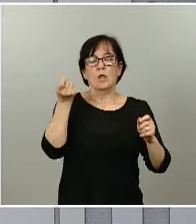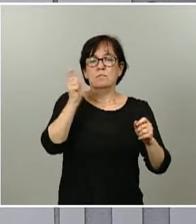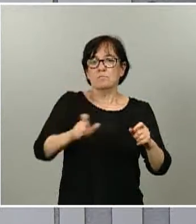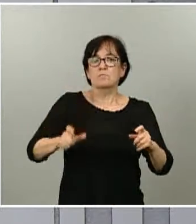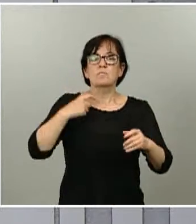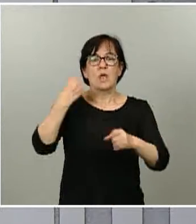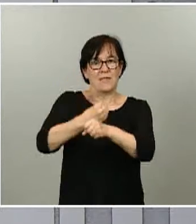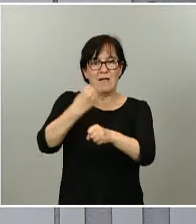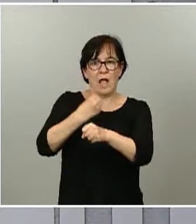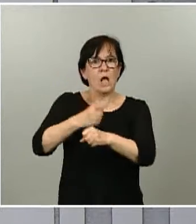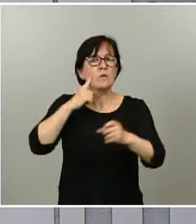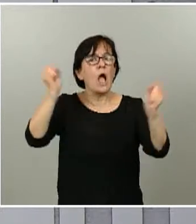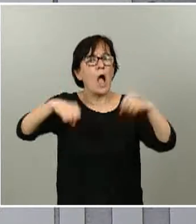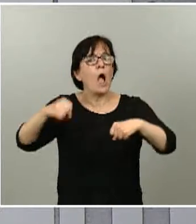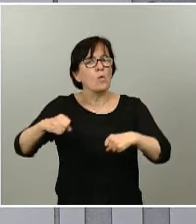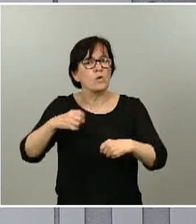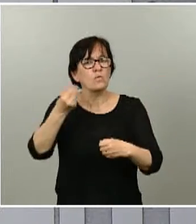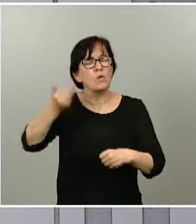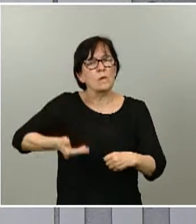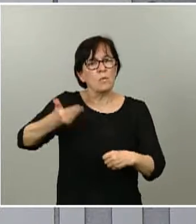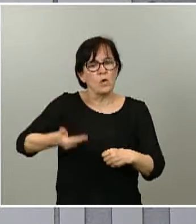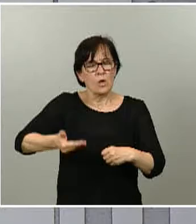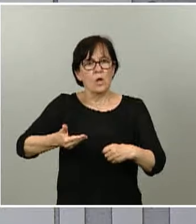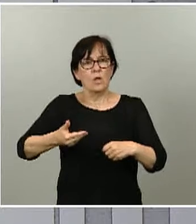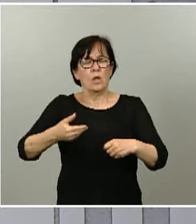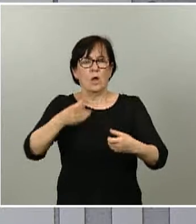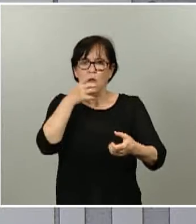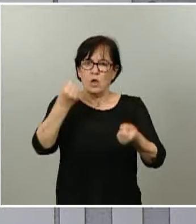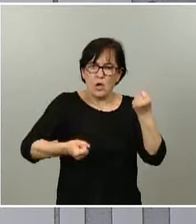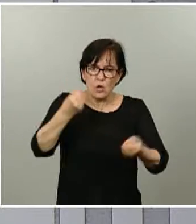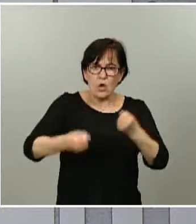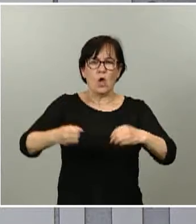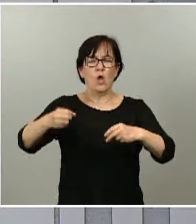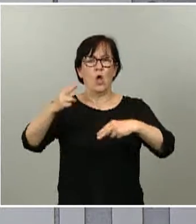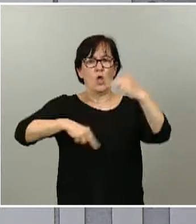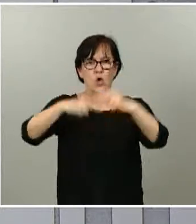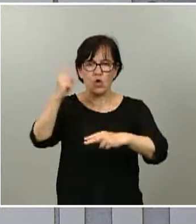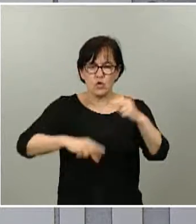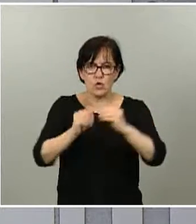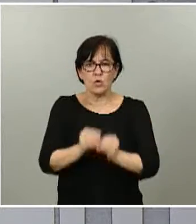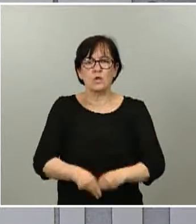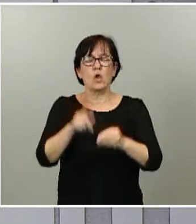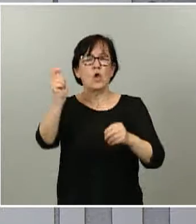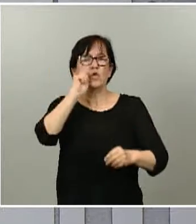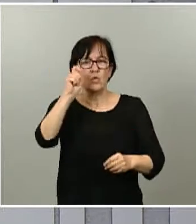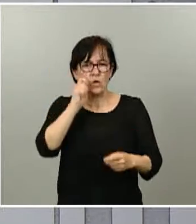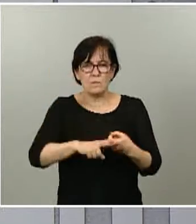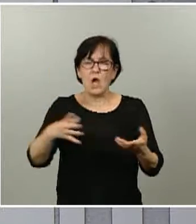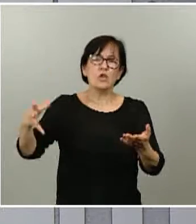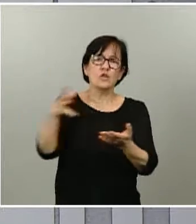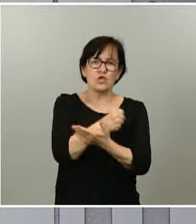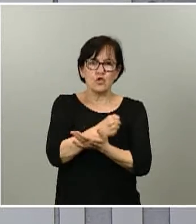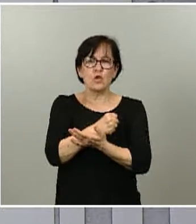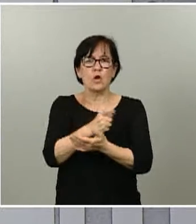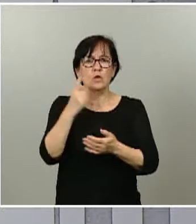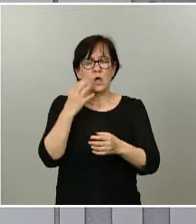muy importantes en las empresas de la automoción, en la empresa de la construcción, en sectores del turismo, en todos aquellos que obligan a